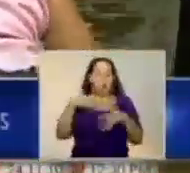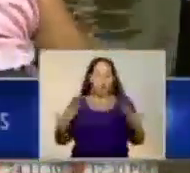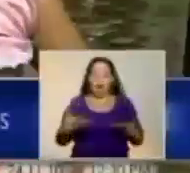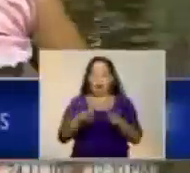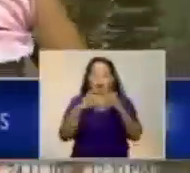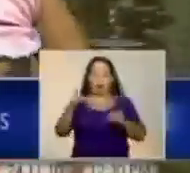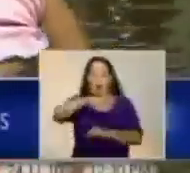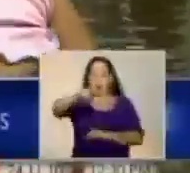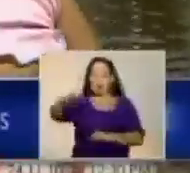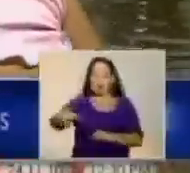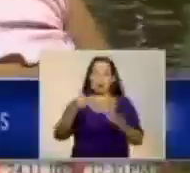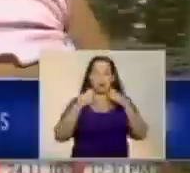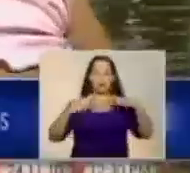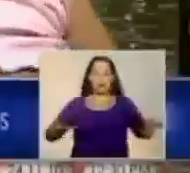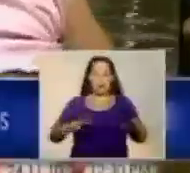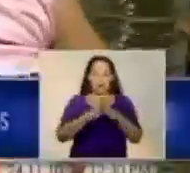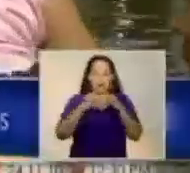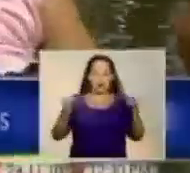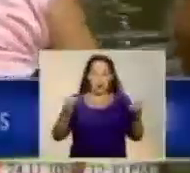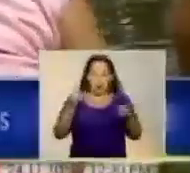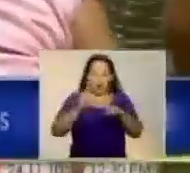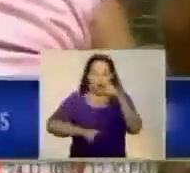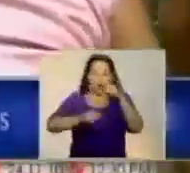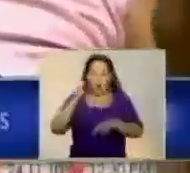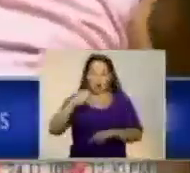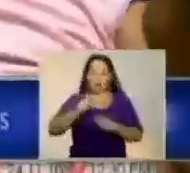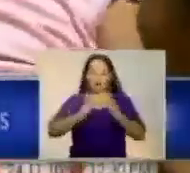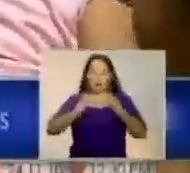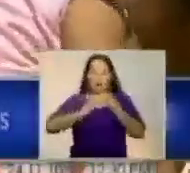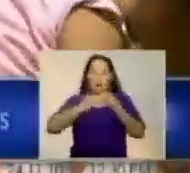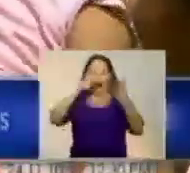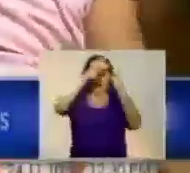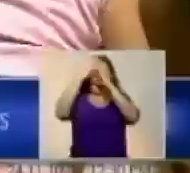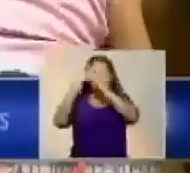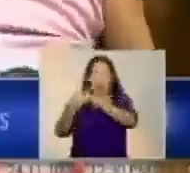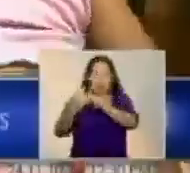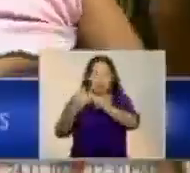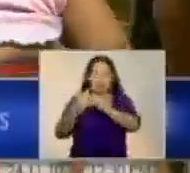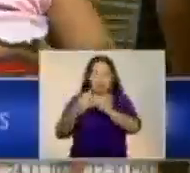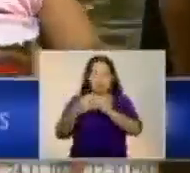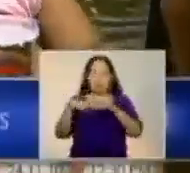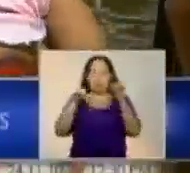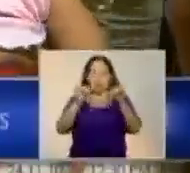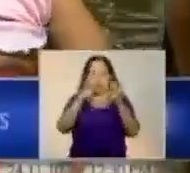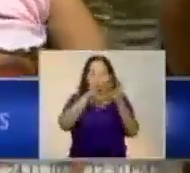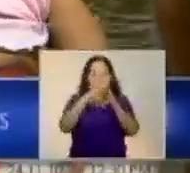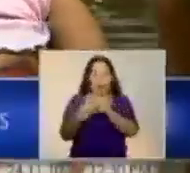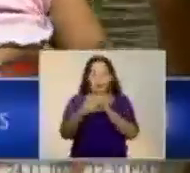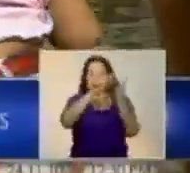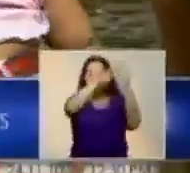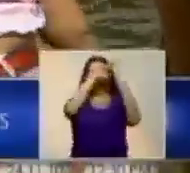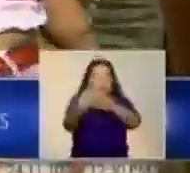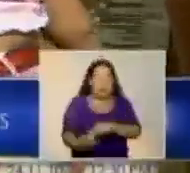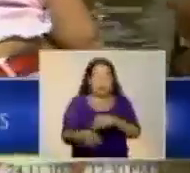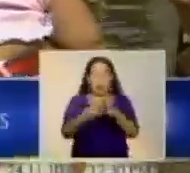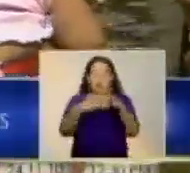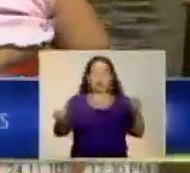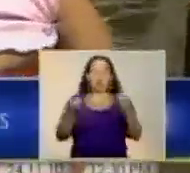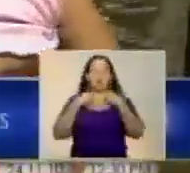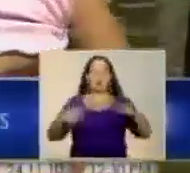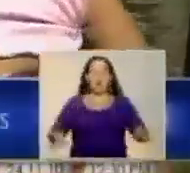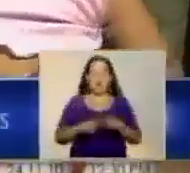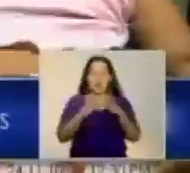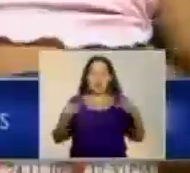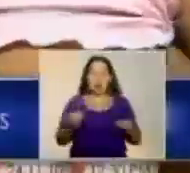todas las personas han quedado aquí sin sus cosas. Por lo menos yo vivo en un rancho que está allá, ese rancho se me cayó completamente, perdí mis